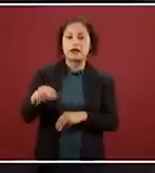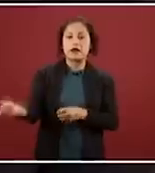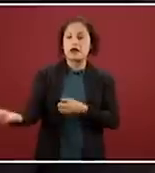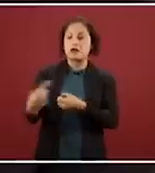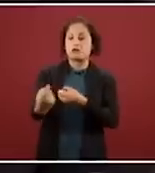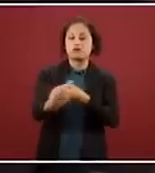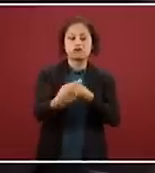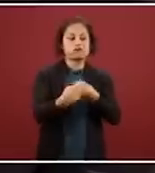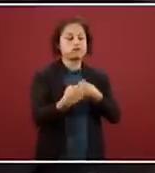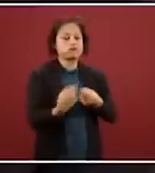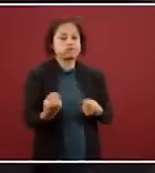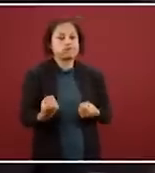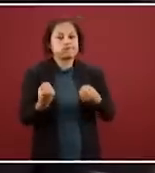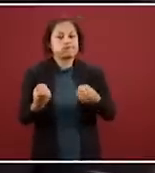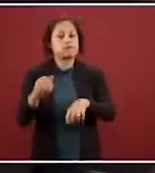seguir